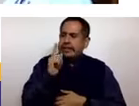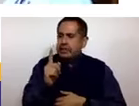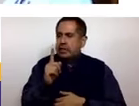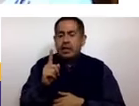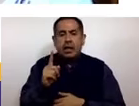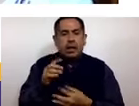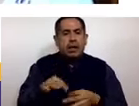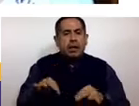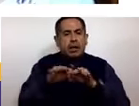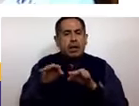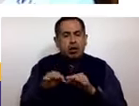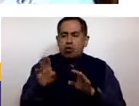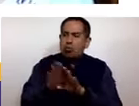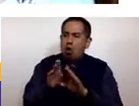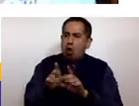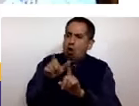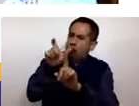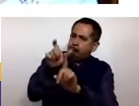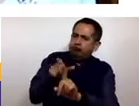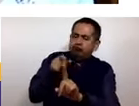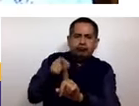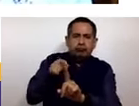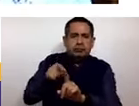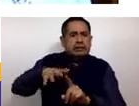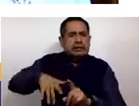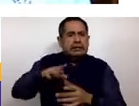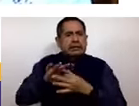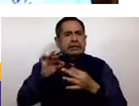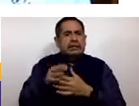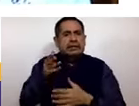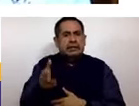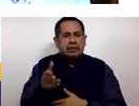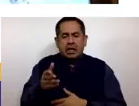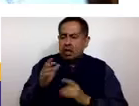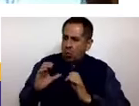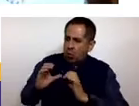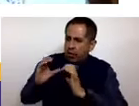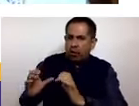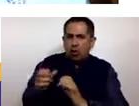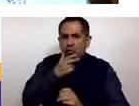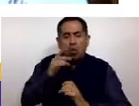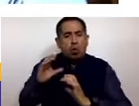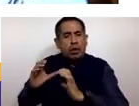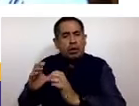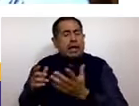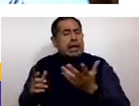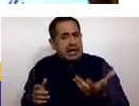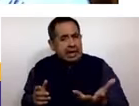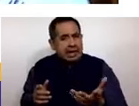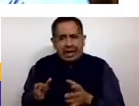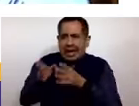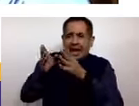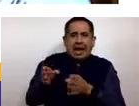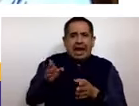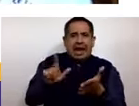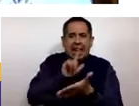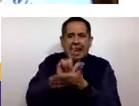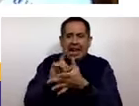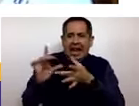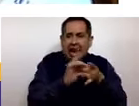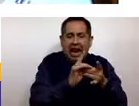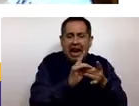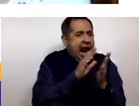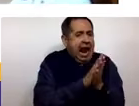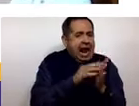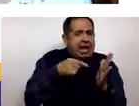estas figuras, como decía, ¿no? De las cuidadoras, de los cuidadores, digamos que fueran figuras legales también, que fueran